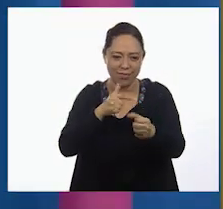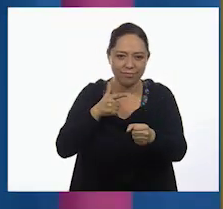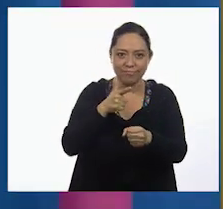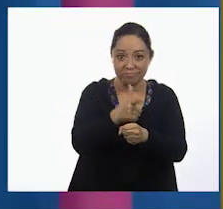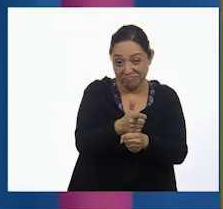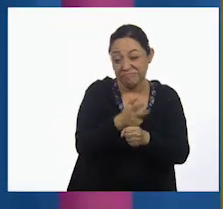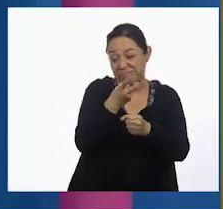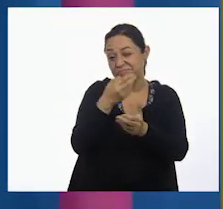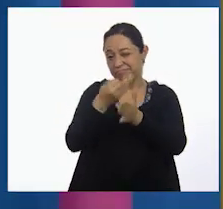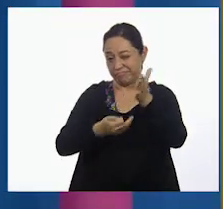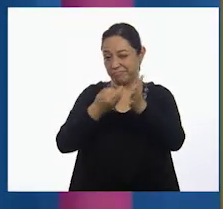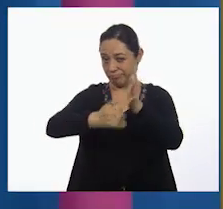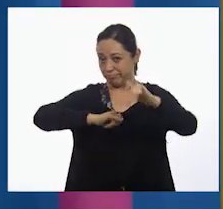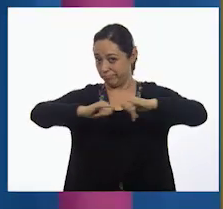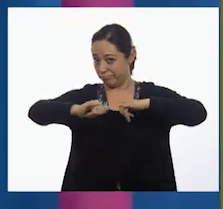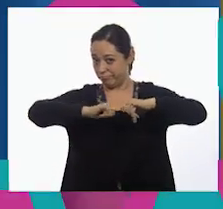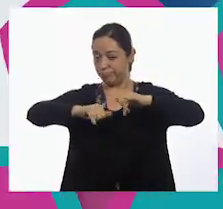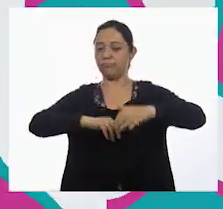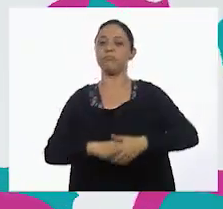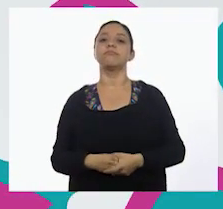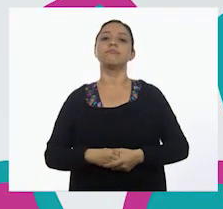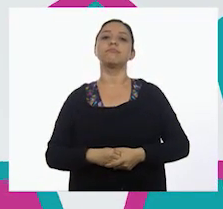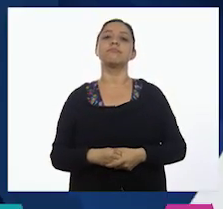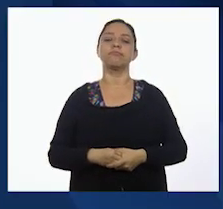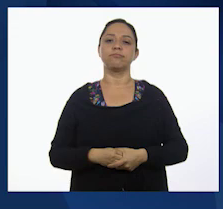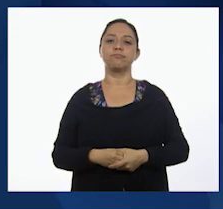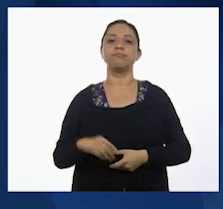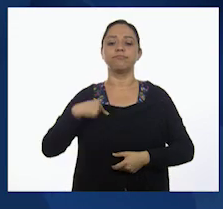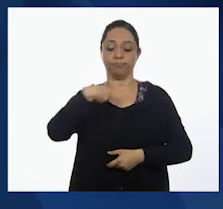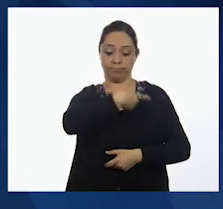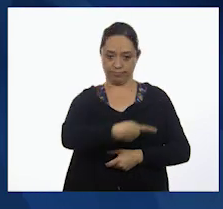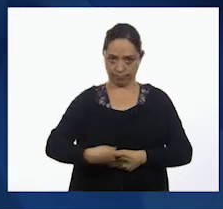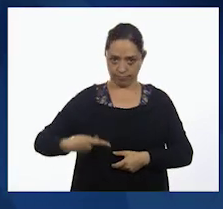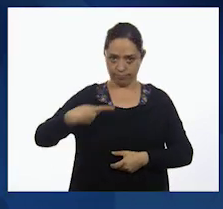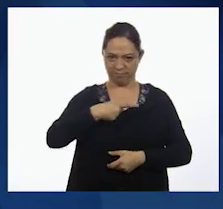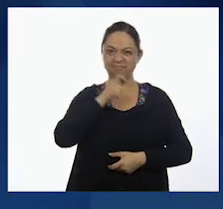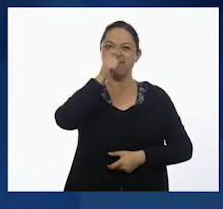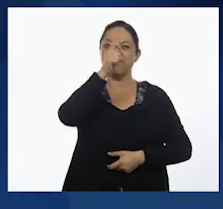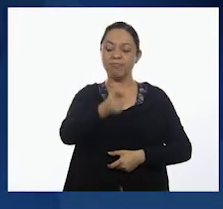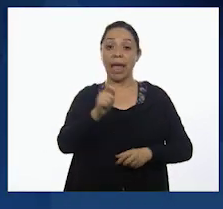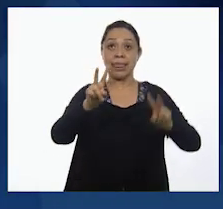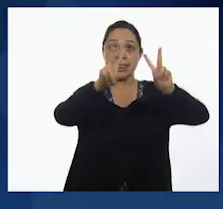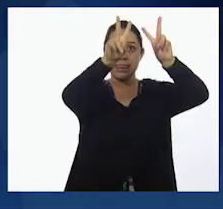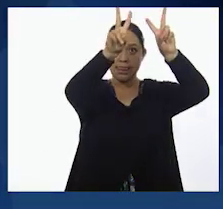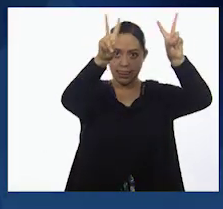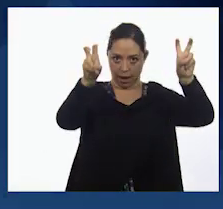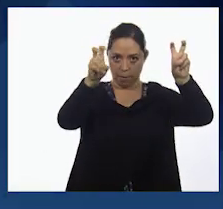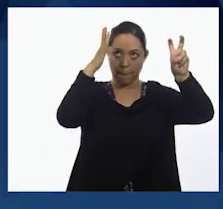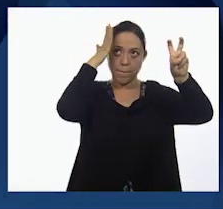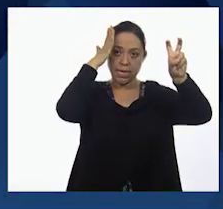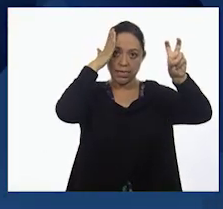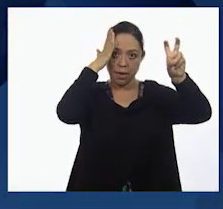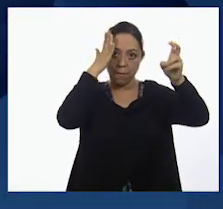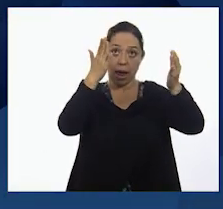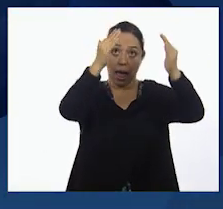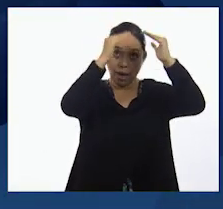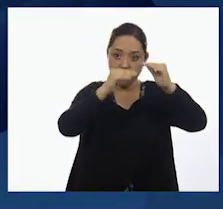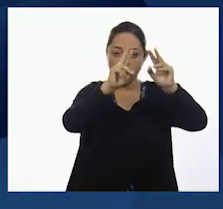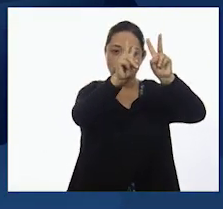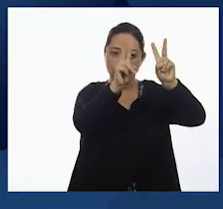ahí ese mapa. Un mapa. Luego nos pregunta, ¿los temas y subtemas son claros y fáciles de